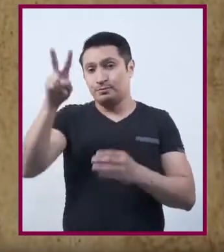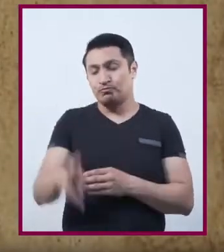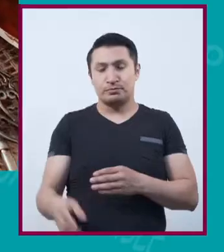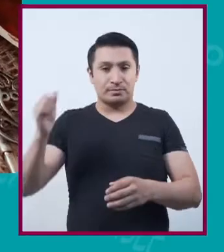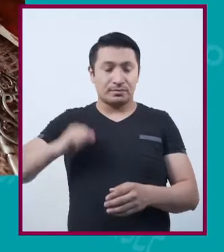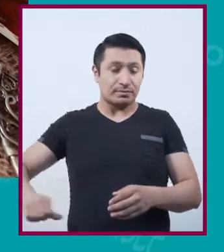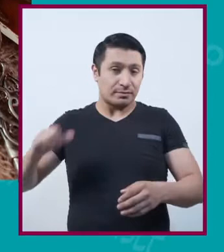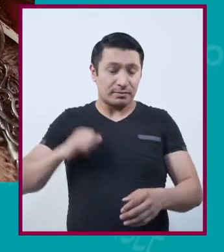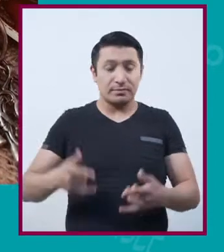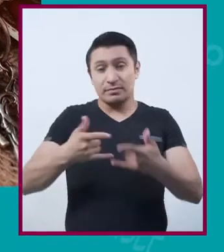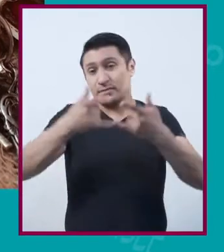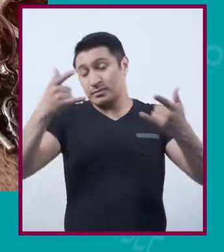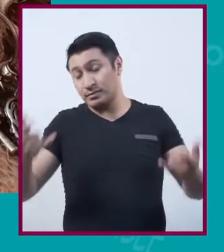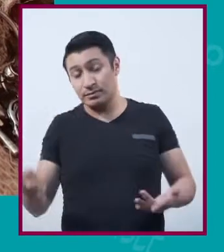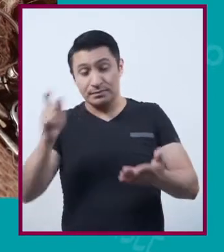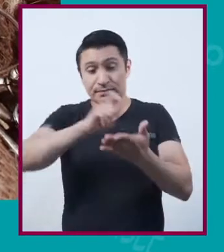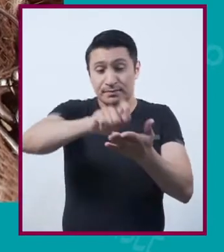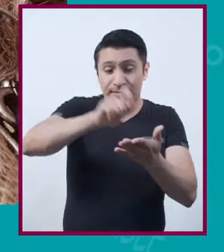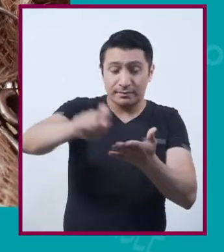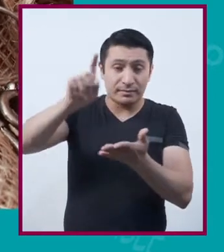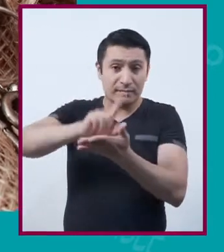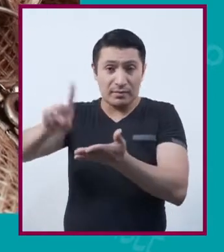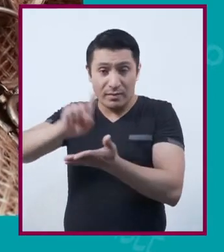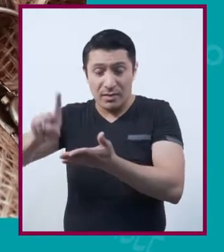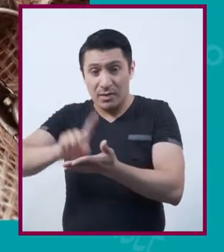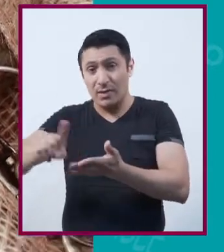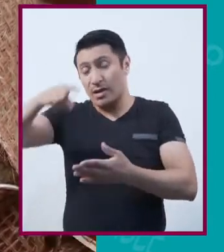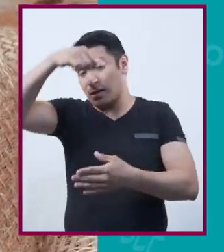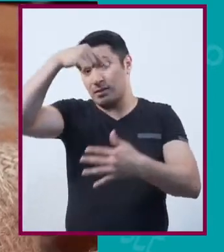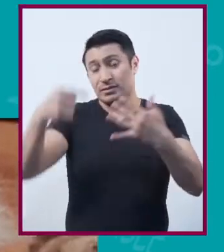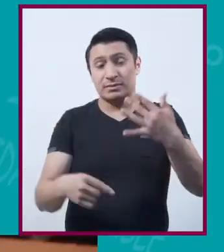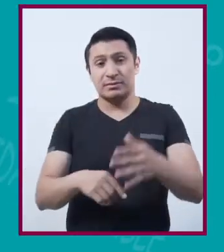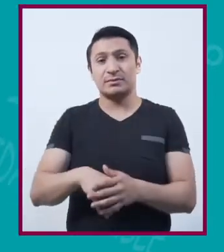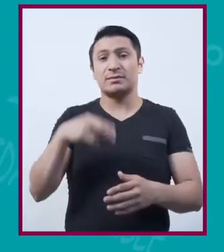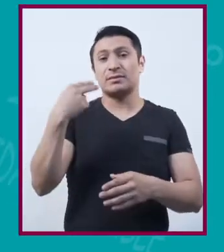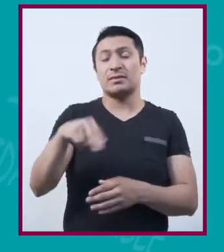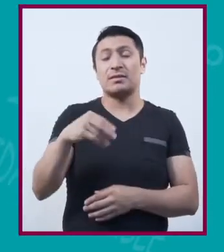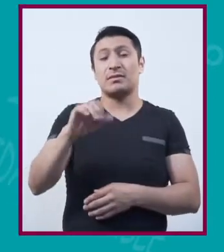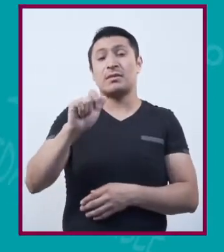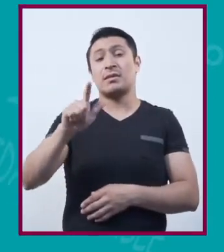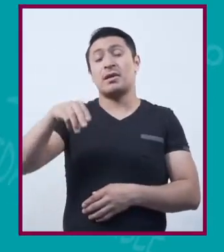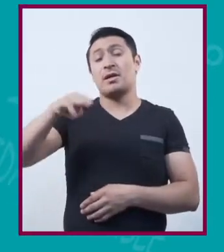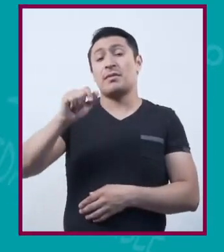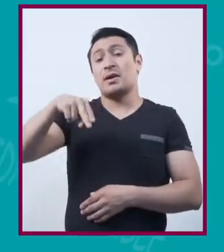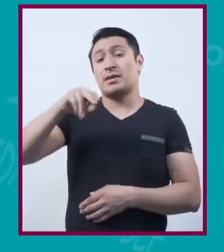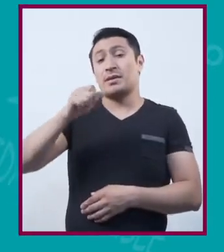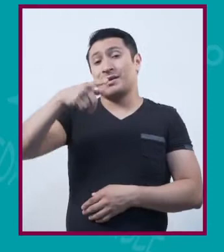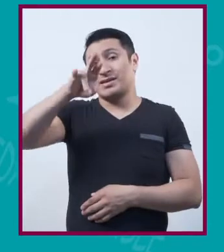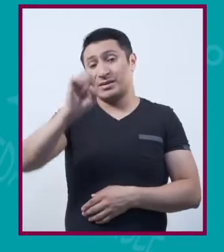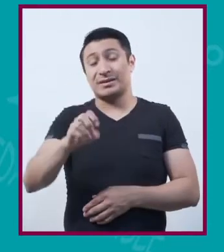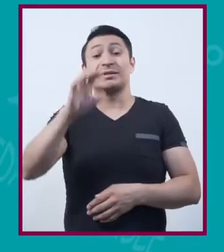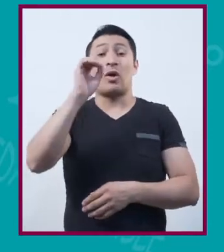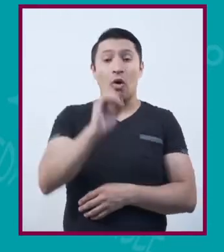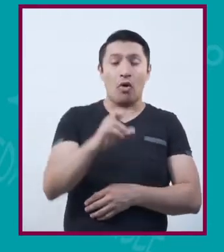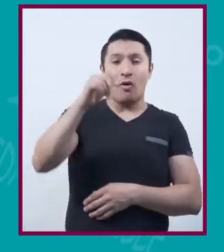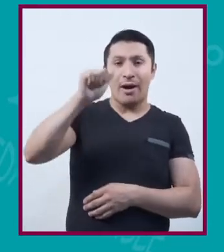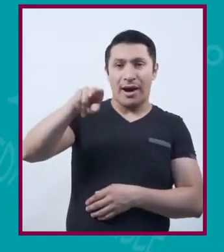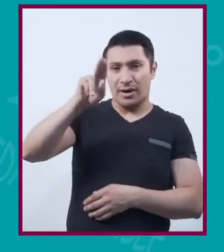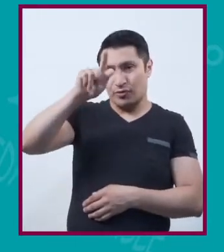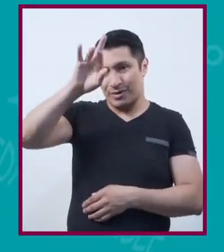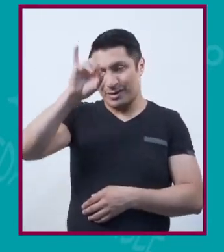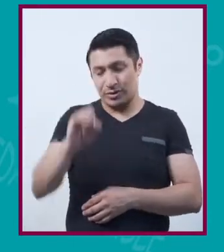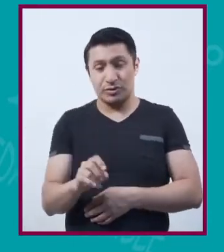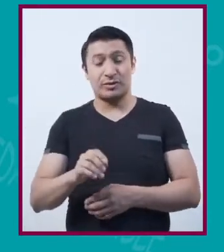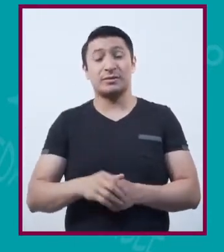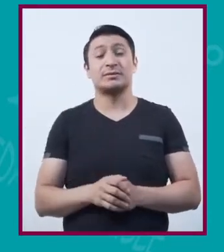antiguas crónicas, los diccionarios, las enciclopedias y los anales, también conocidos como almanaques o anuarios. En el